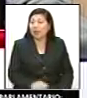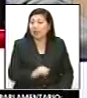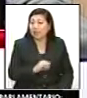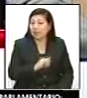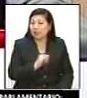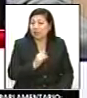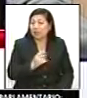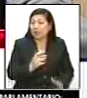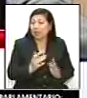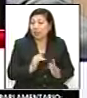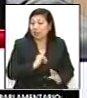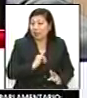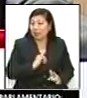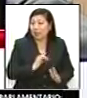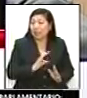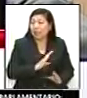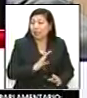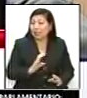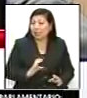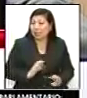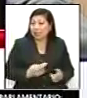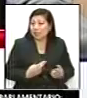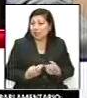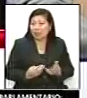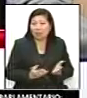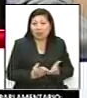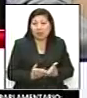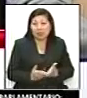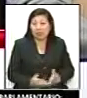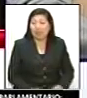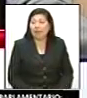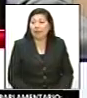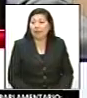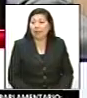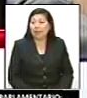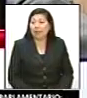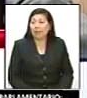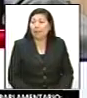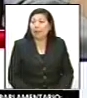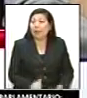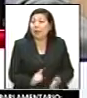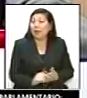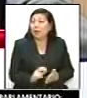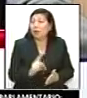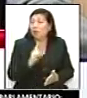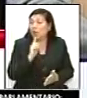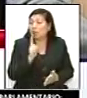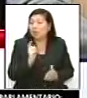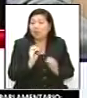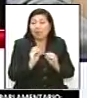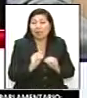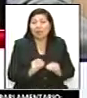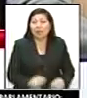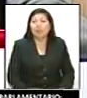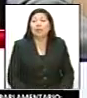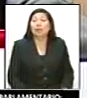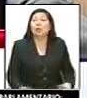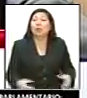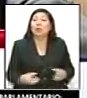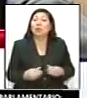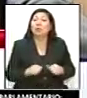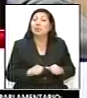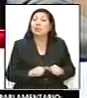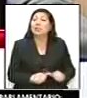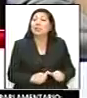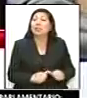las entidades del Estado se regulan mediante ley orgánica y que no son delegables a la Comisión